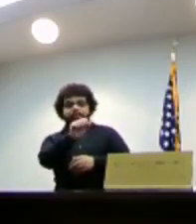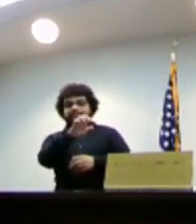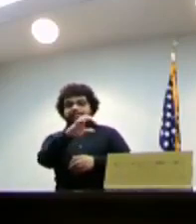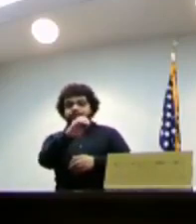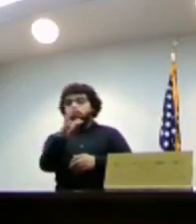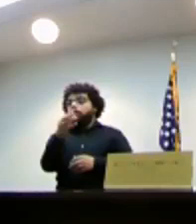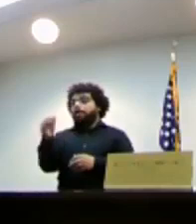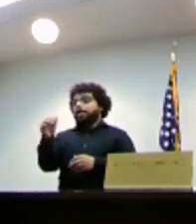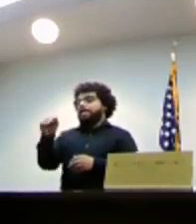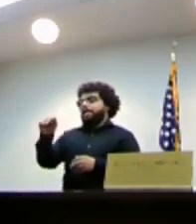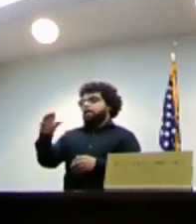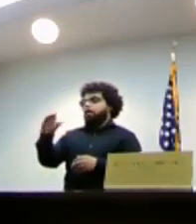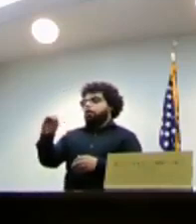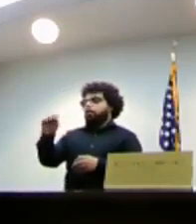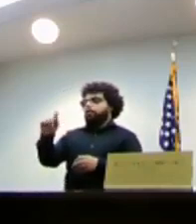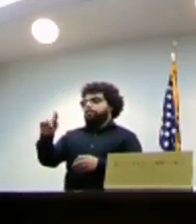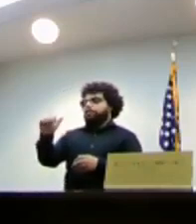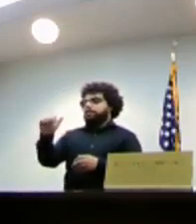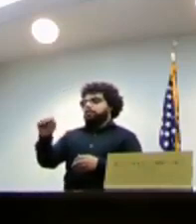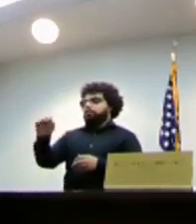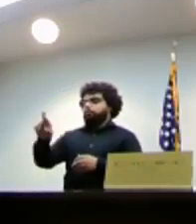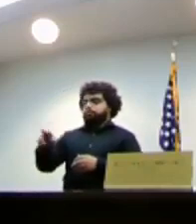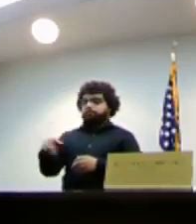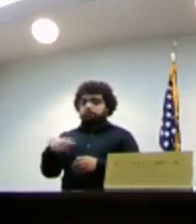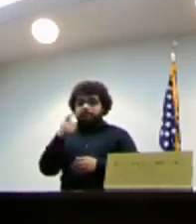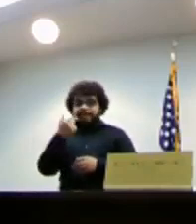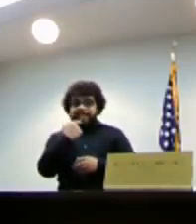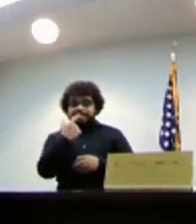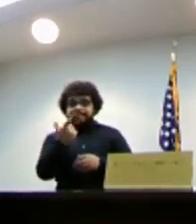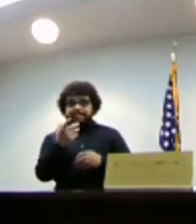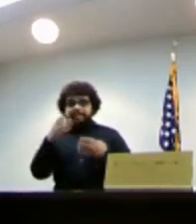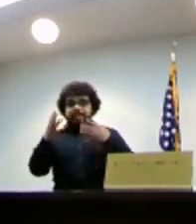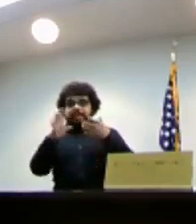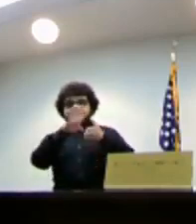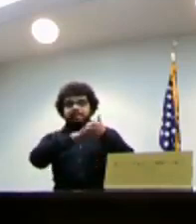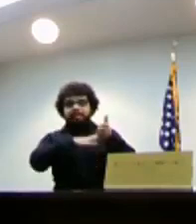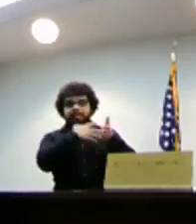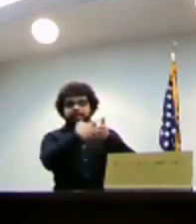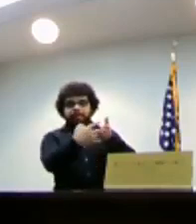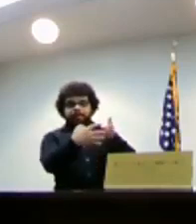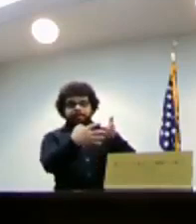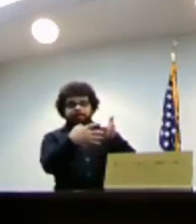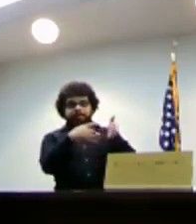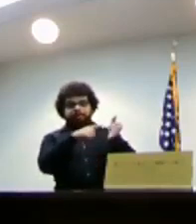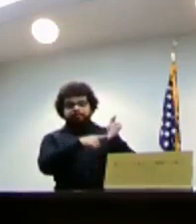Y usted mencionó, ¿verdad?, la palabra óptima, la central,